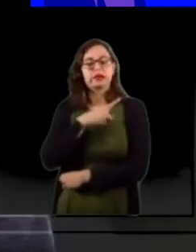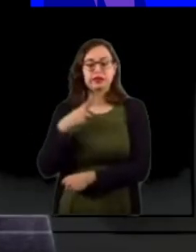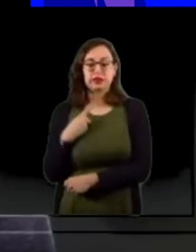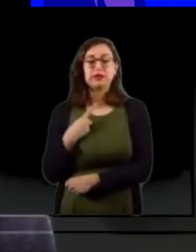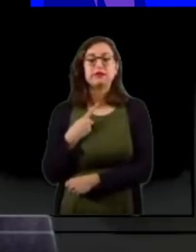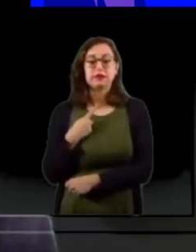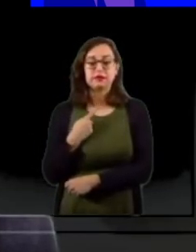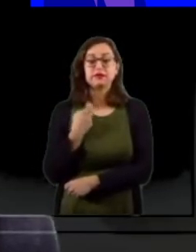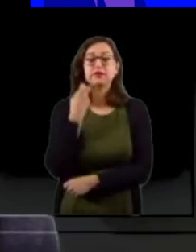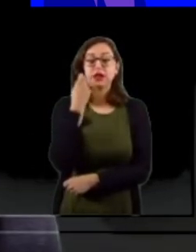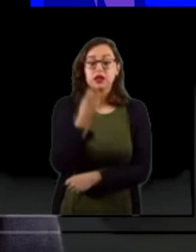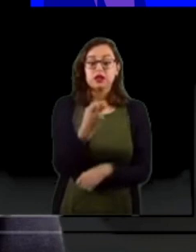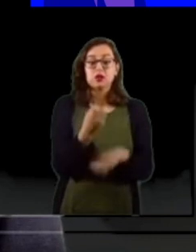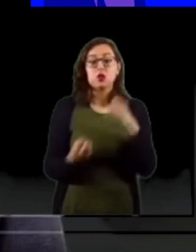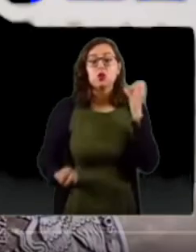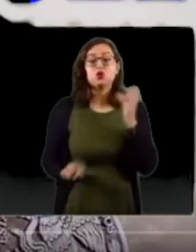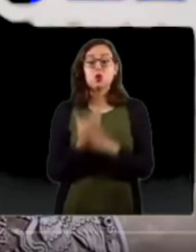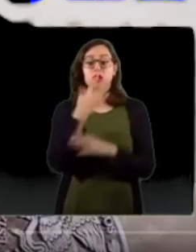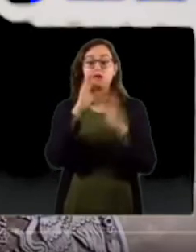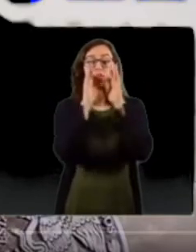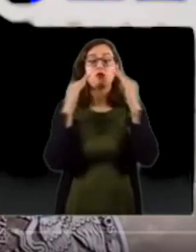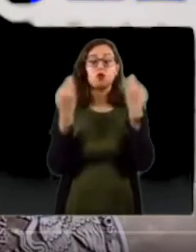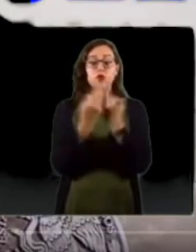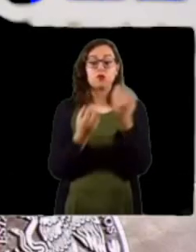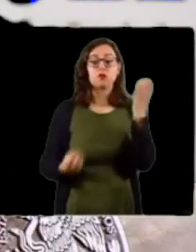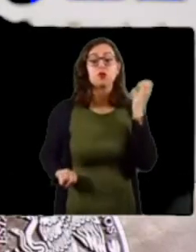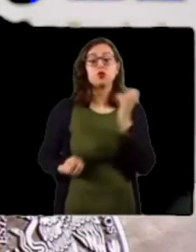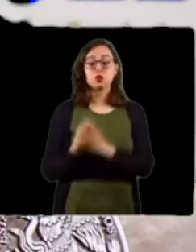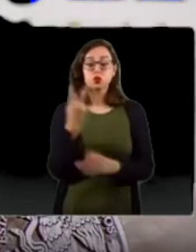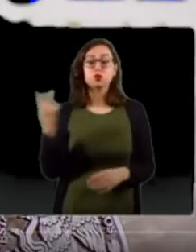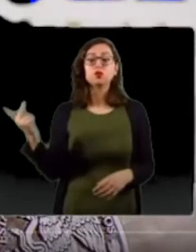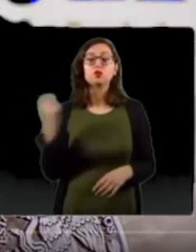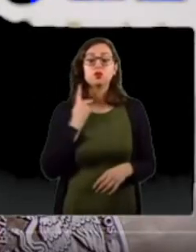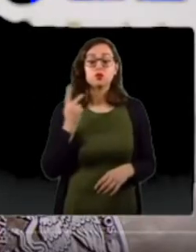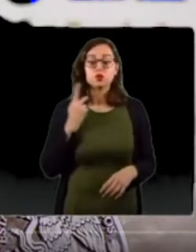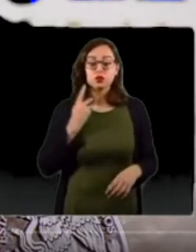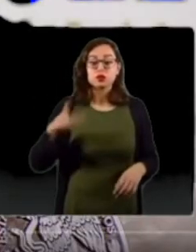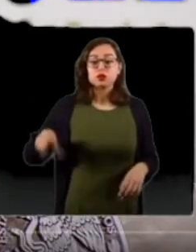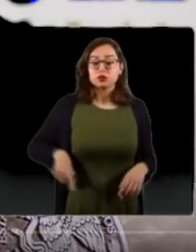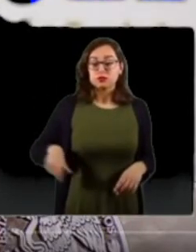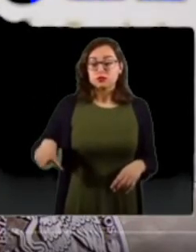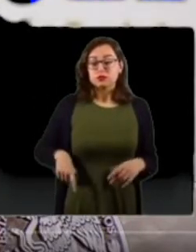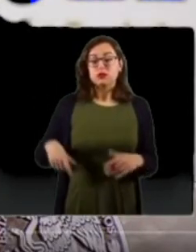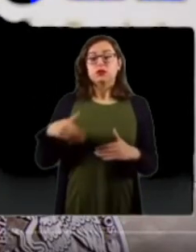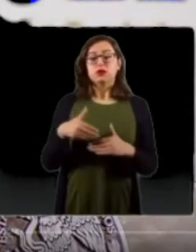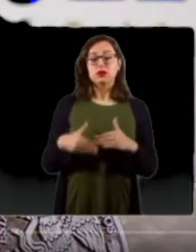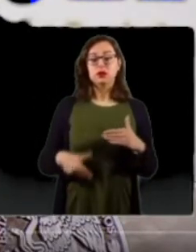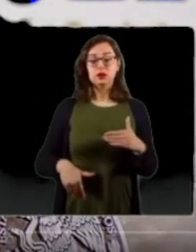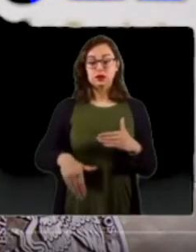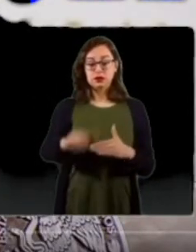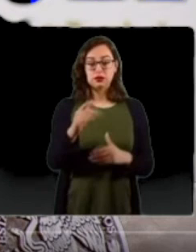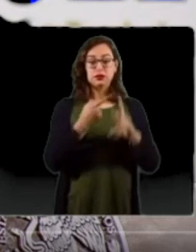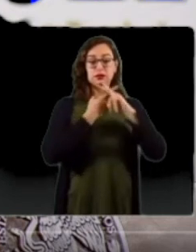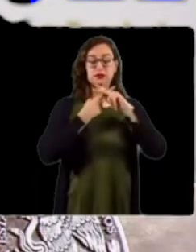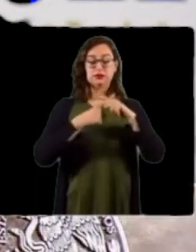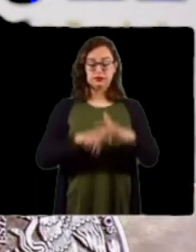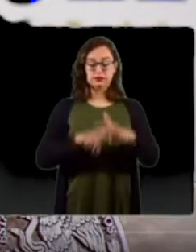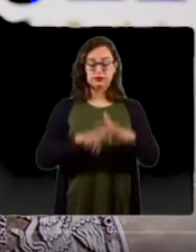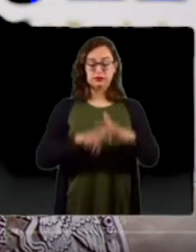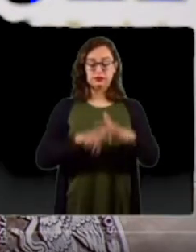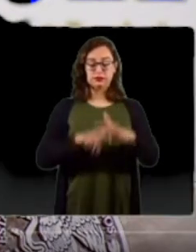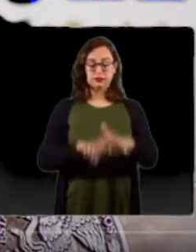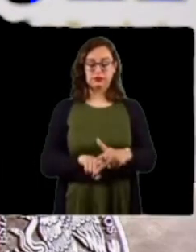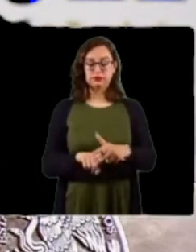nueva política que está impulsando desde el inicio este gobierno, en donde no solamente no se